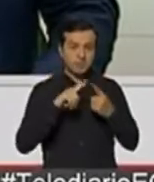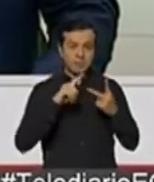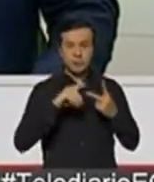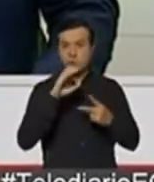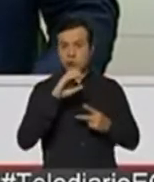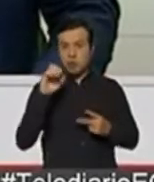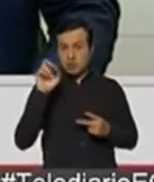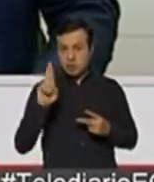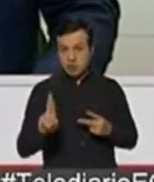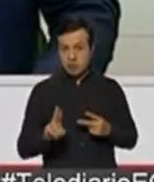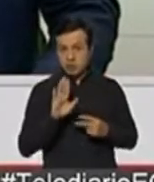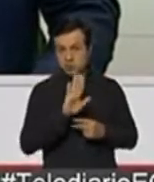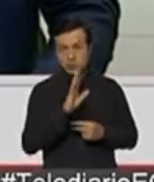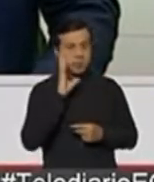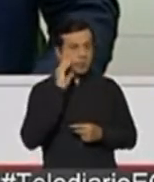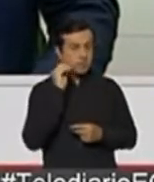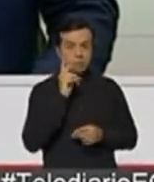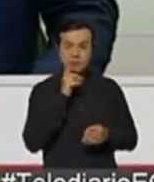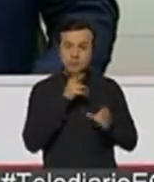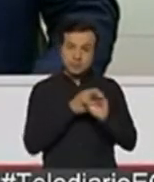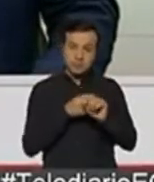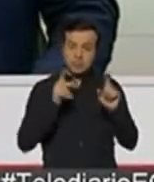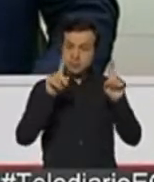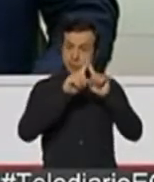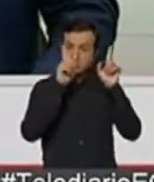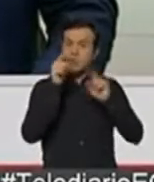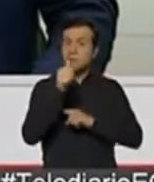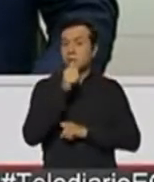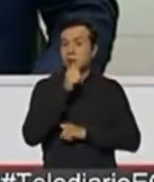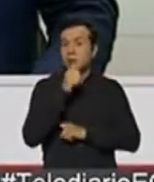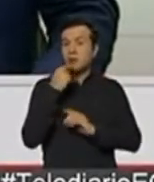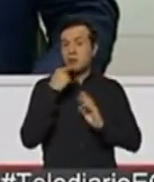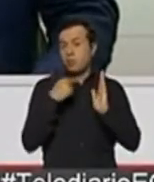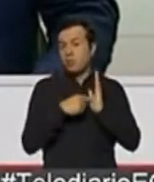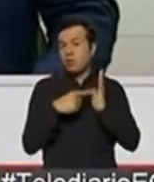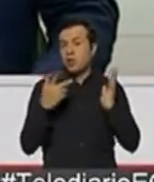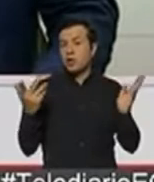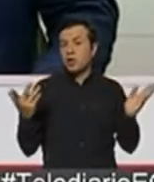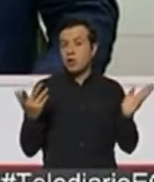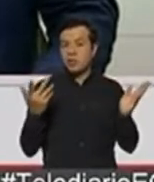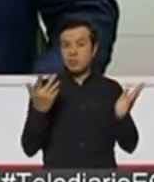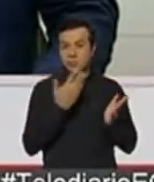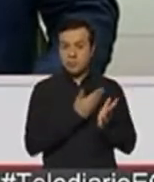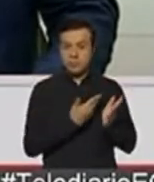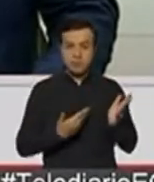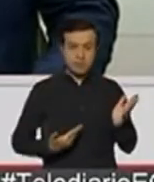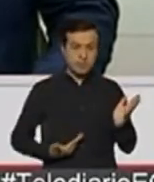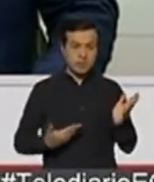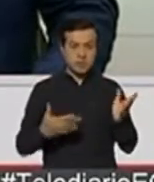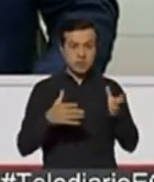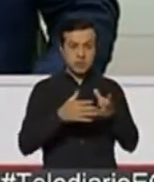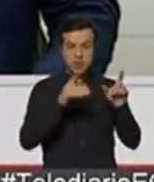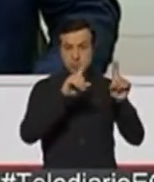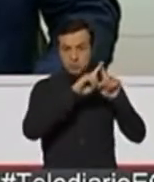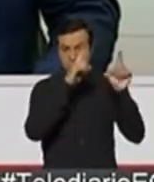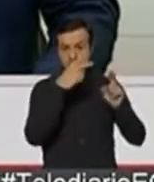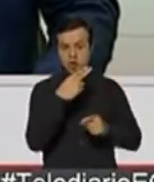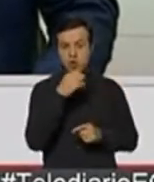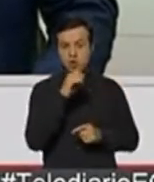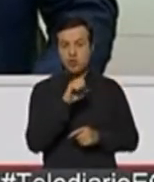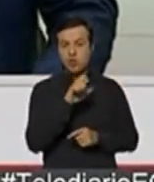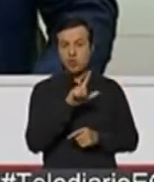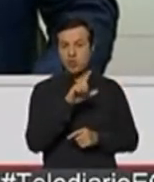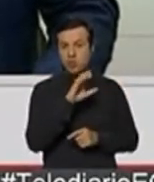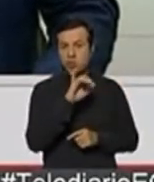Rica, la participación del sector privado, como es el caso del presidente ejecutivo de Holcim, nos van a abrir